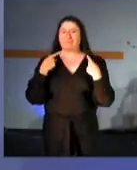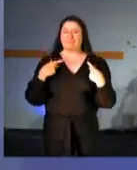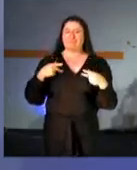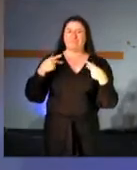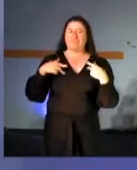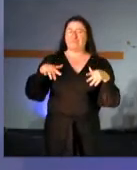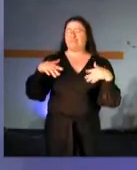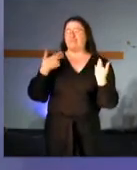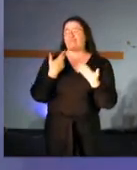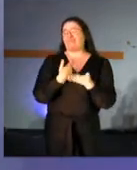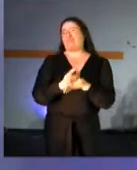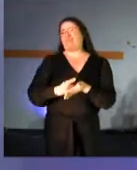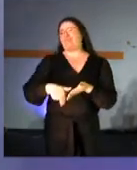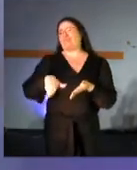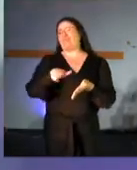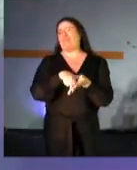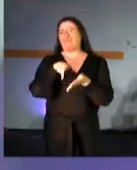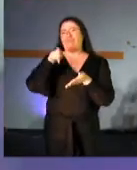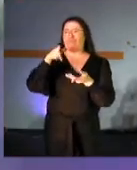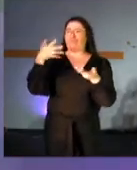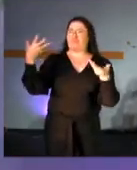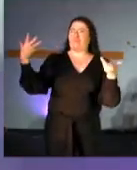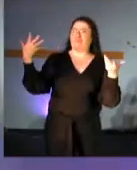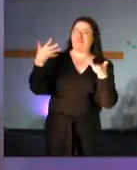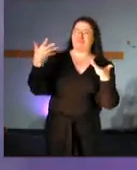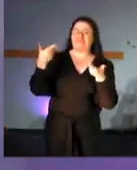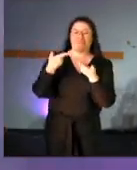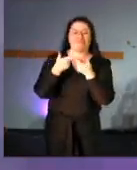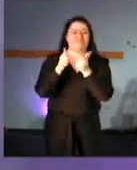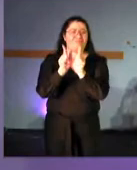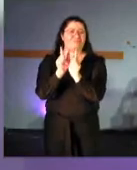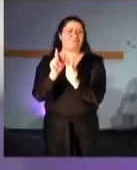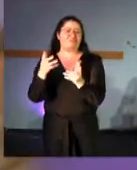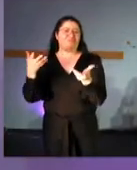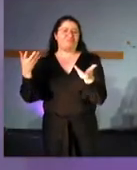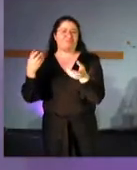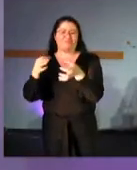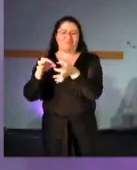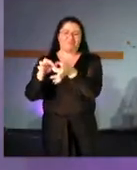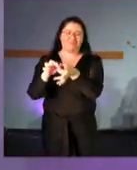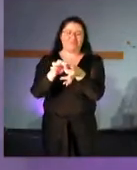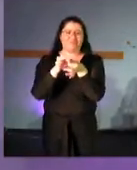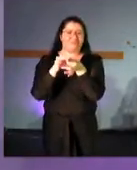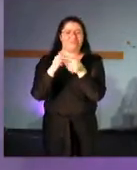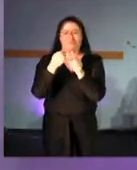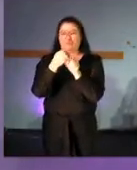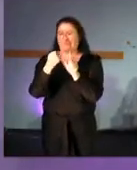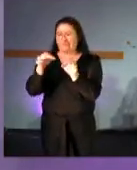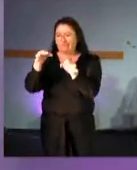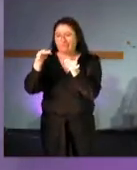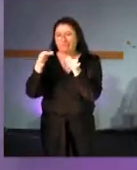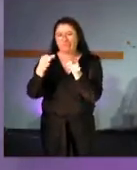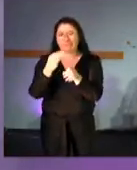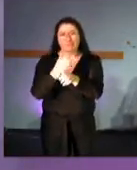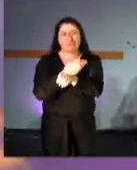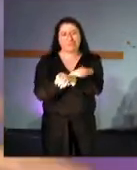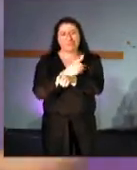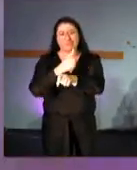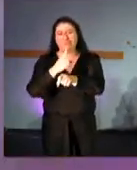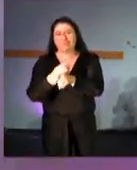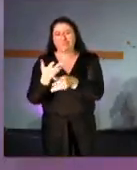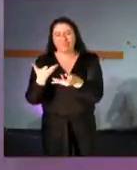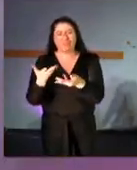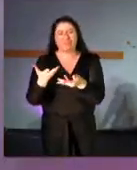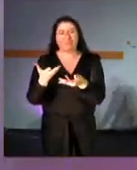héroes, los líderes, los partidos organizados, las vanguardias. Y Mónica, a través de